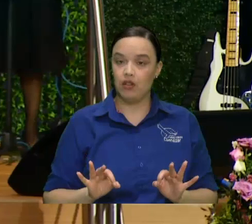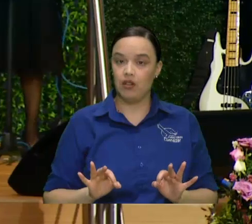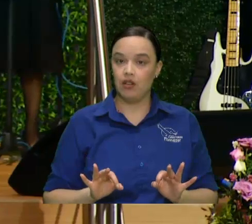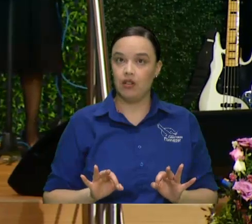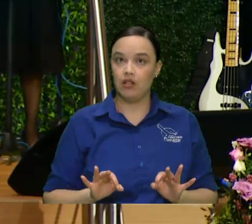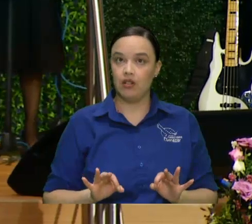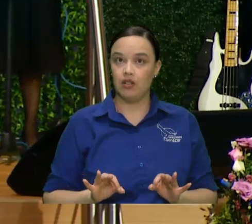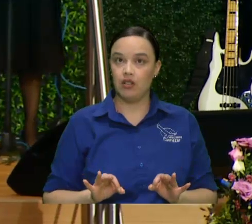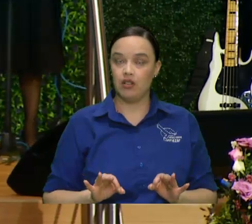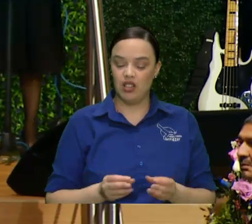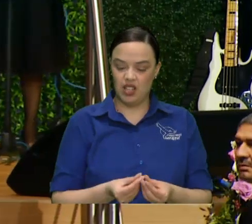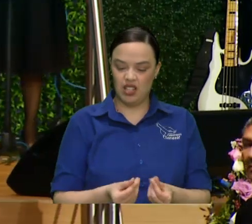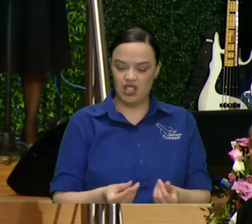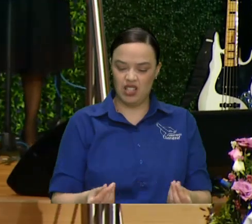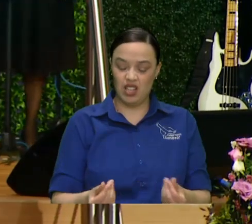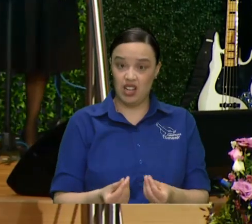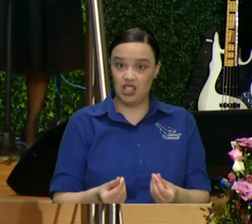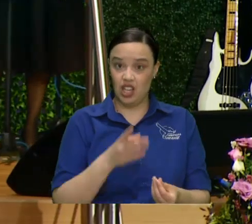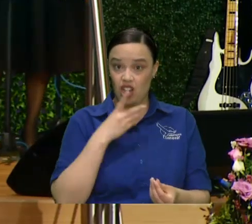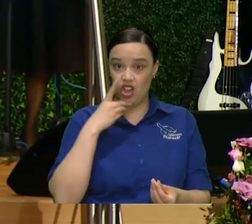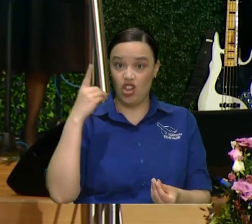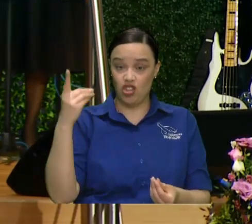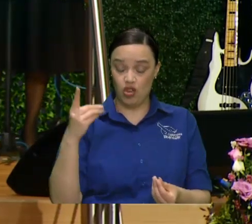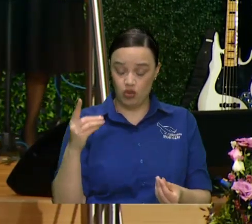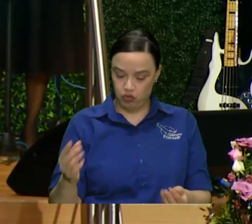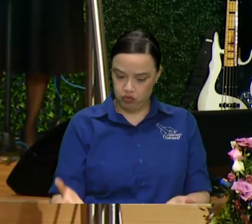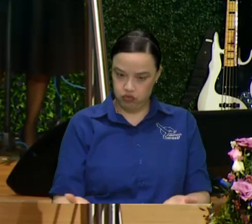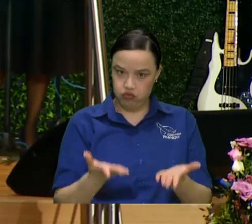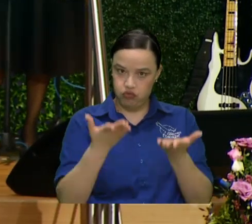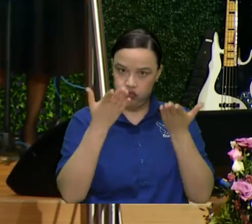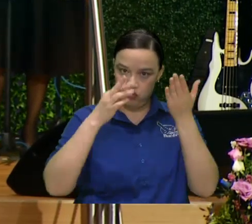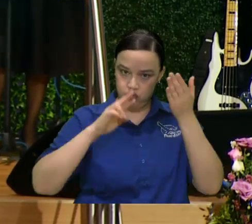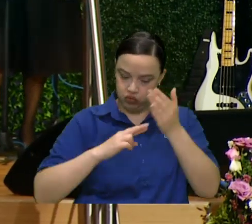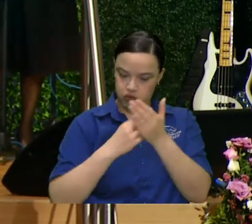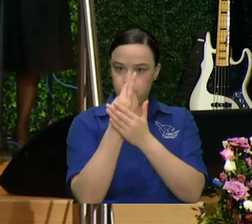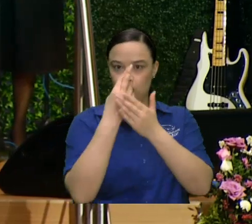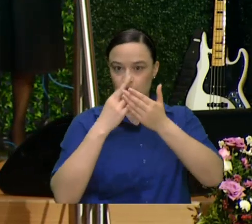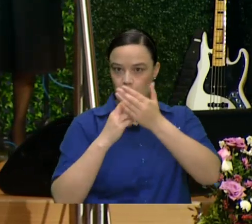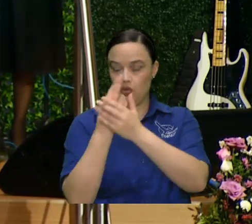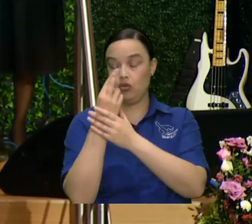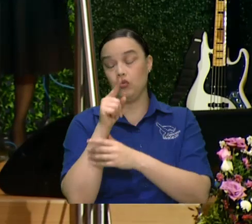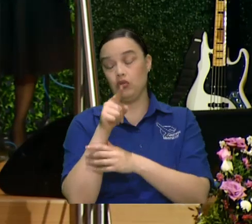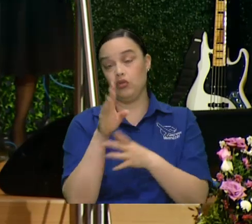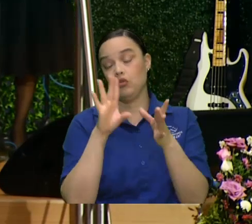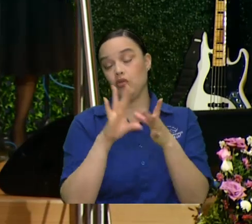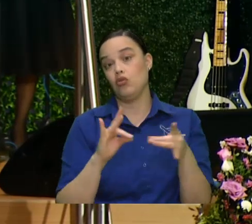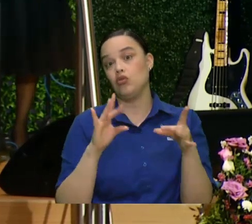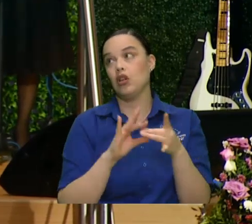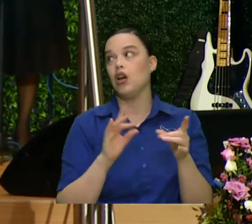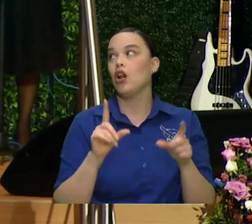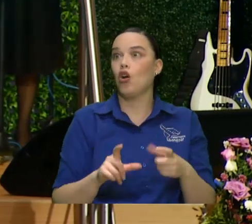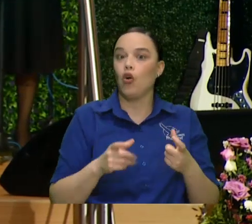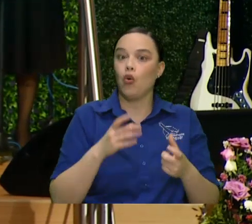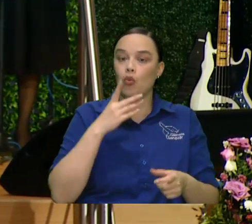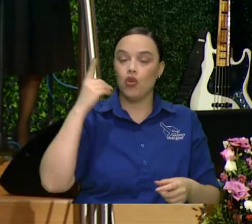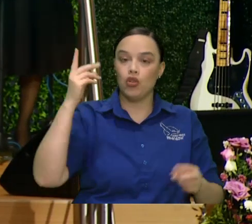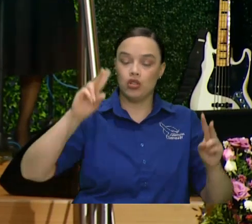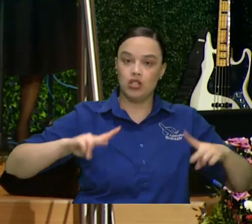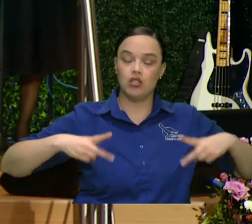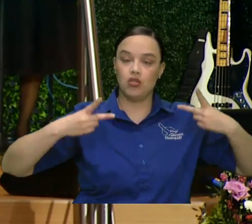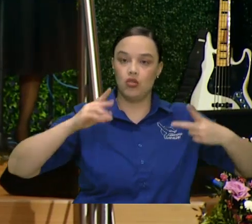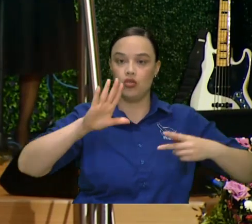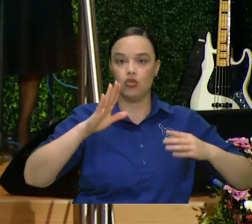las cenizas dios puede levantar un renuevo y usted va a contar como dios restauró su casa